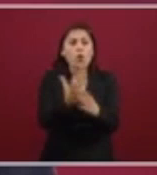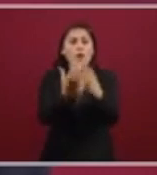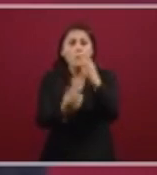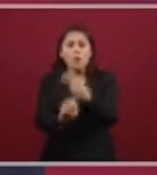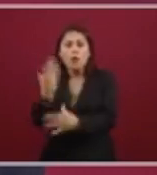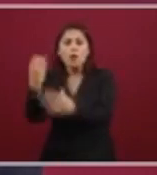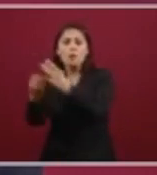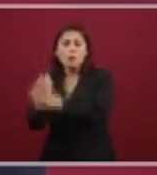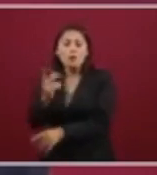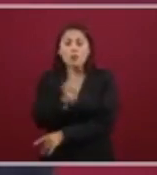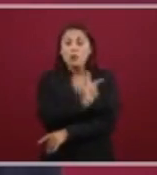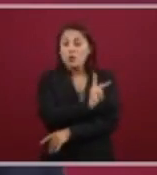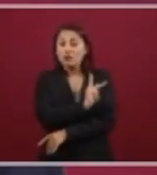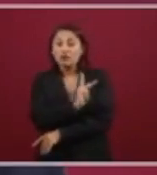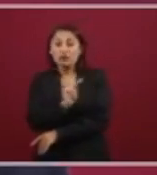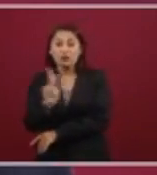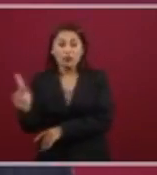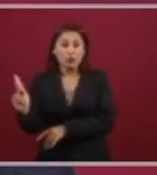Empezaron